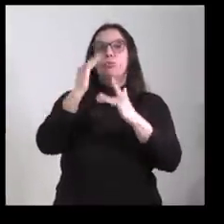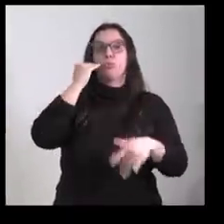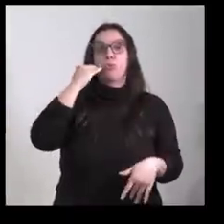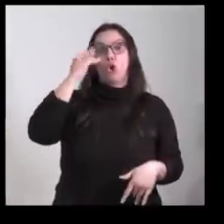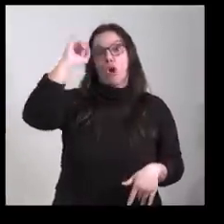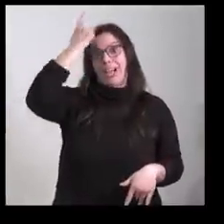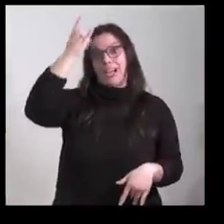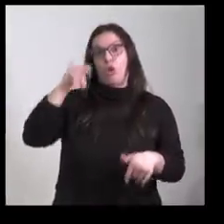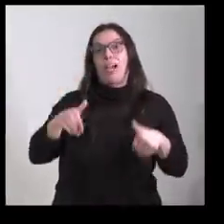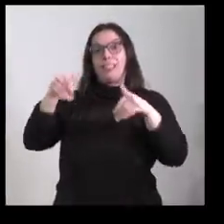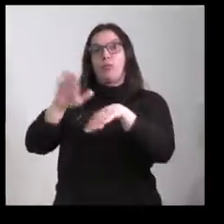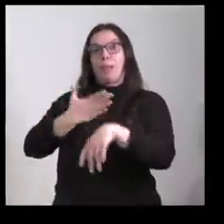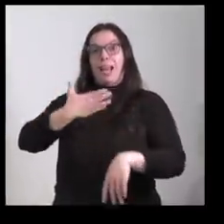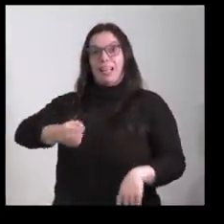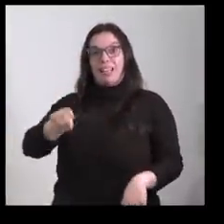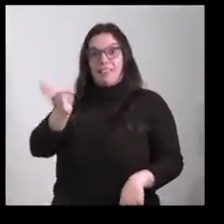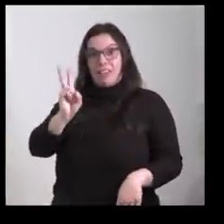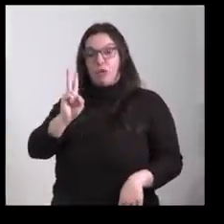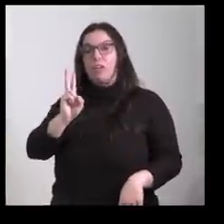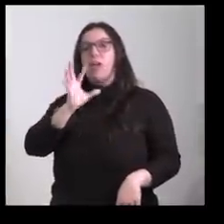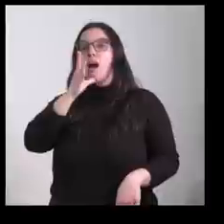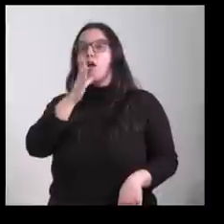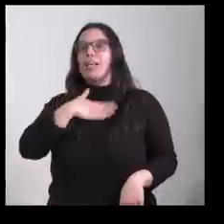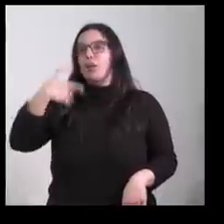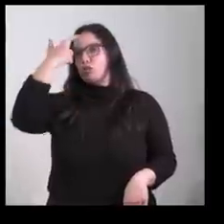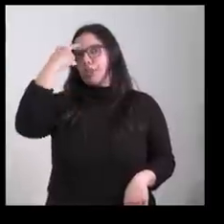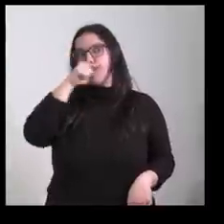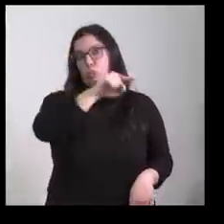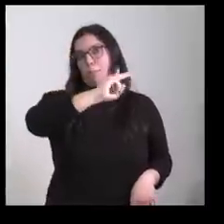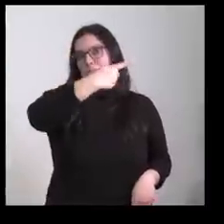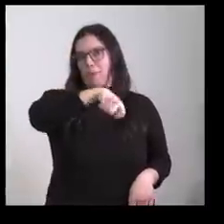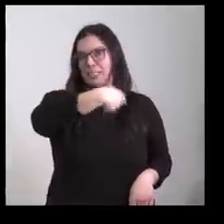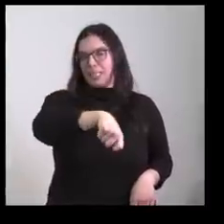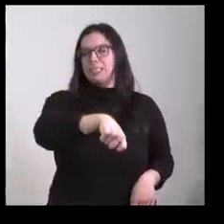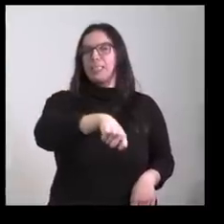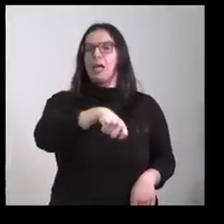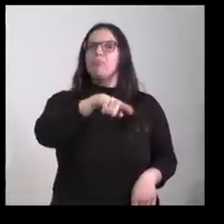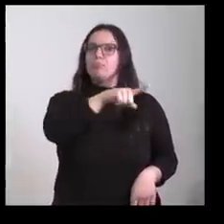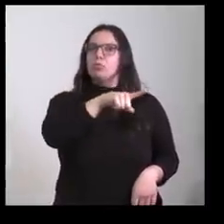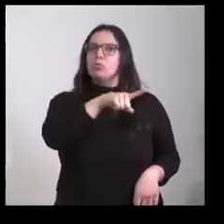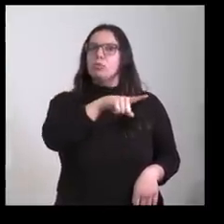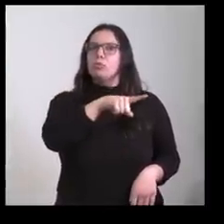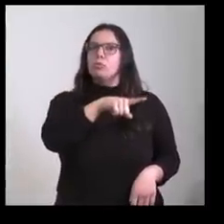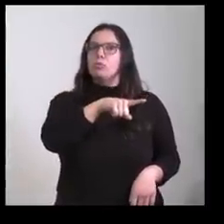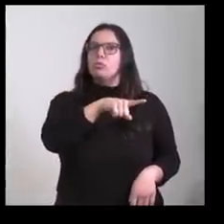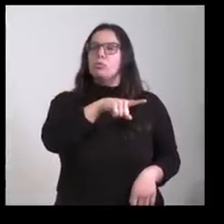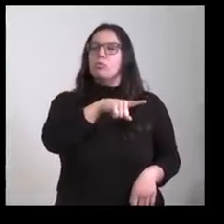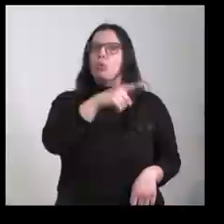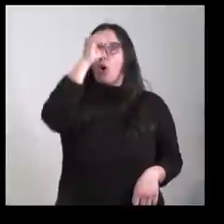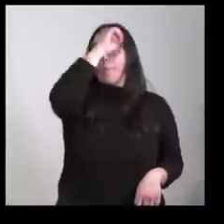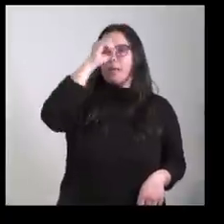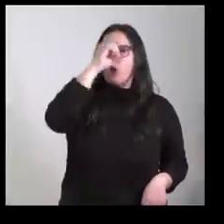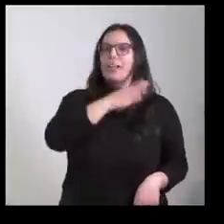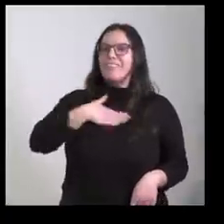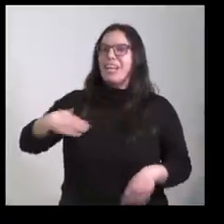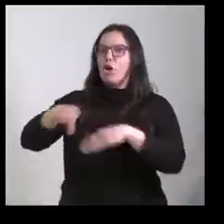alcaldía de Valladolid Me gustaría saber usted como vicepresidente y miembro de otro partido si es partidario de que el consejero permanezca en la junta de